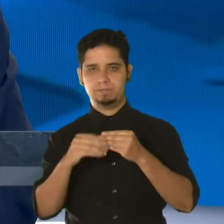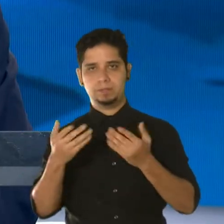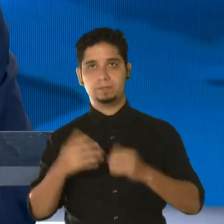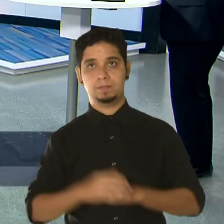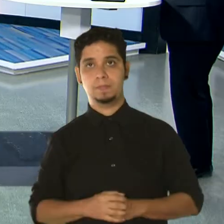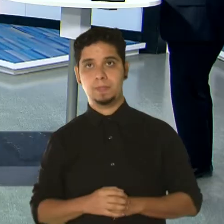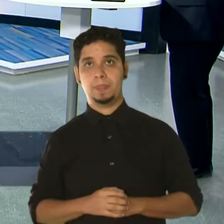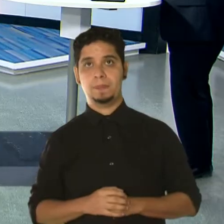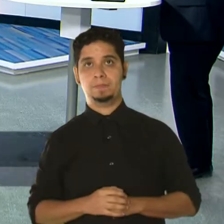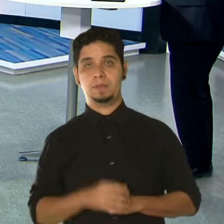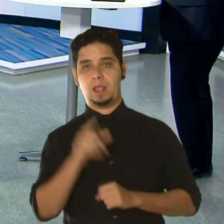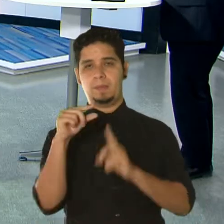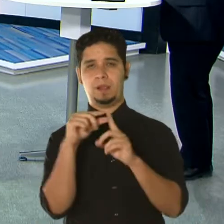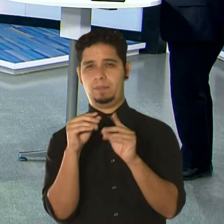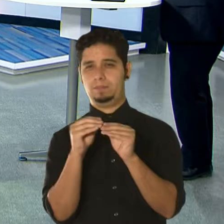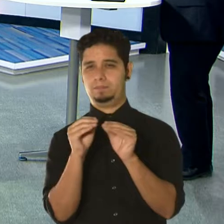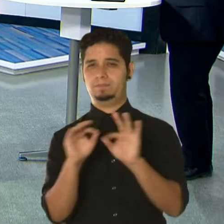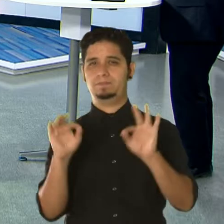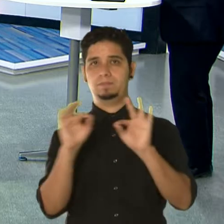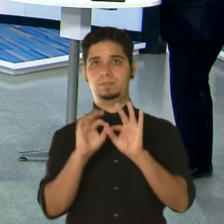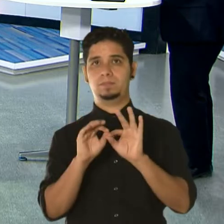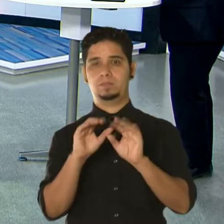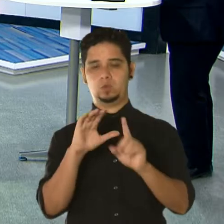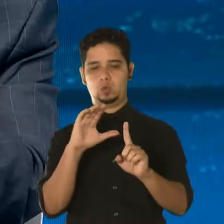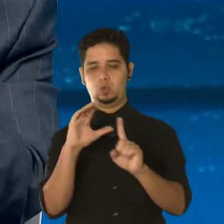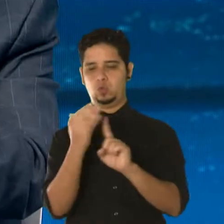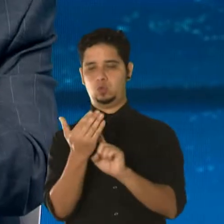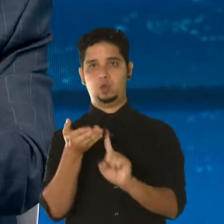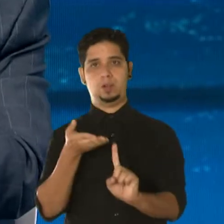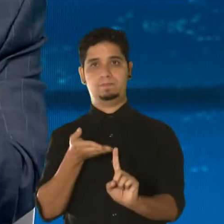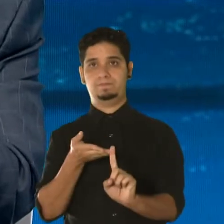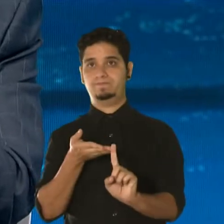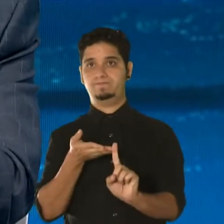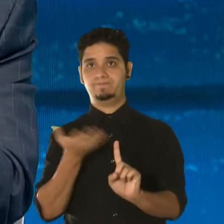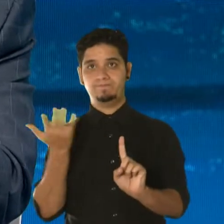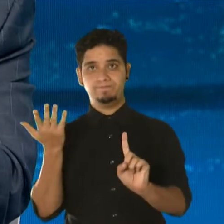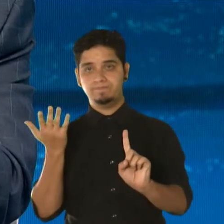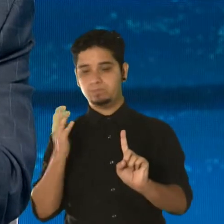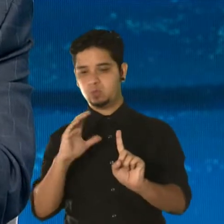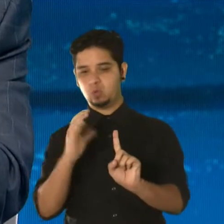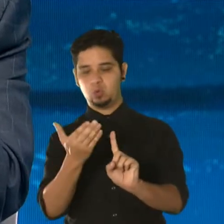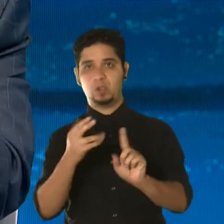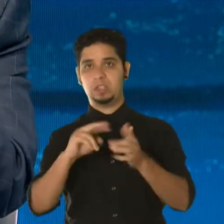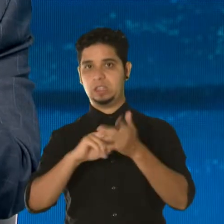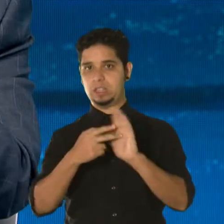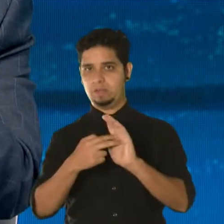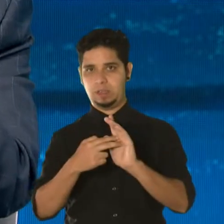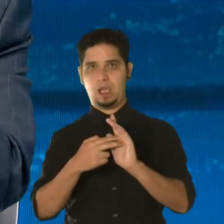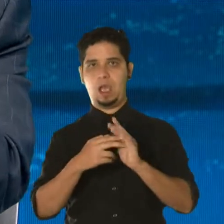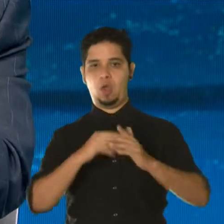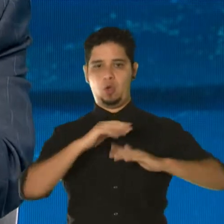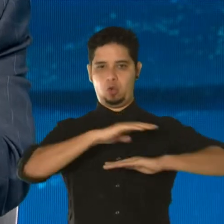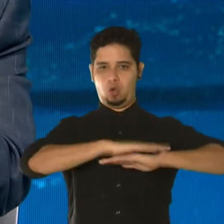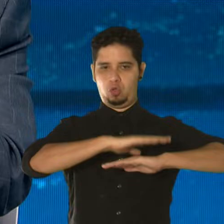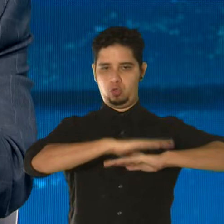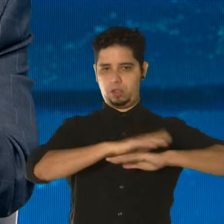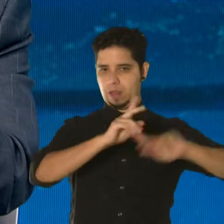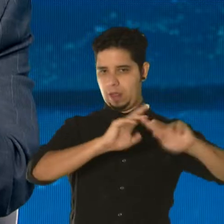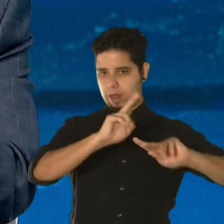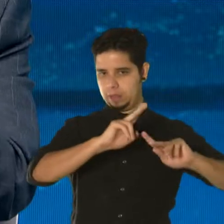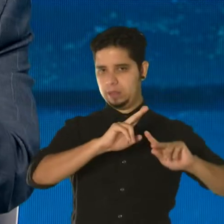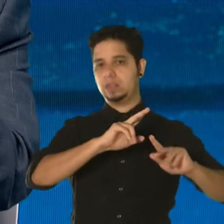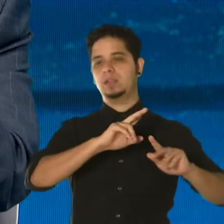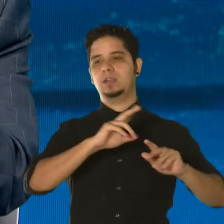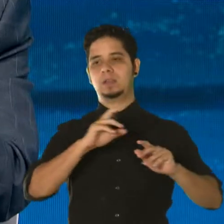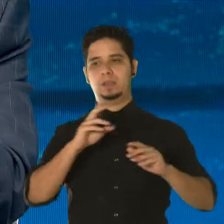está la palabra clave, es cultura. O sea, cultura es la suma de la conducta de las personas, donde